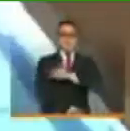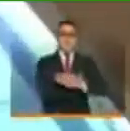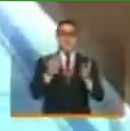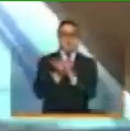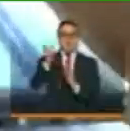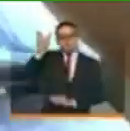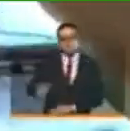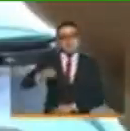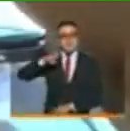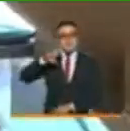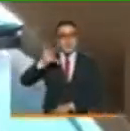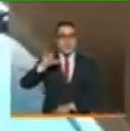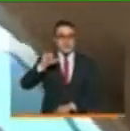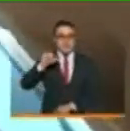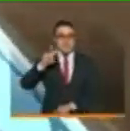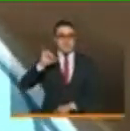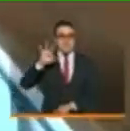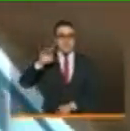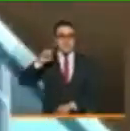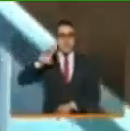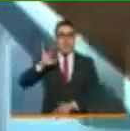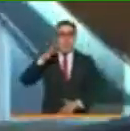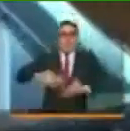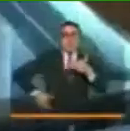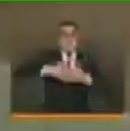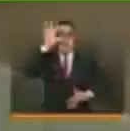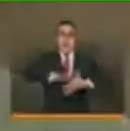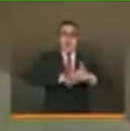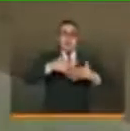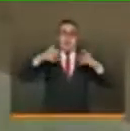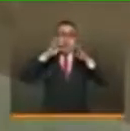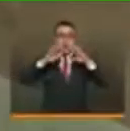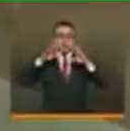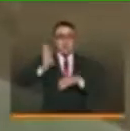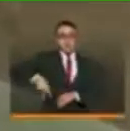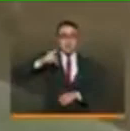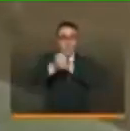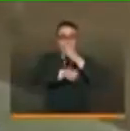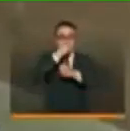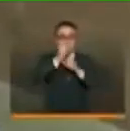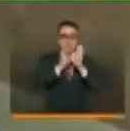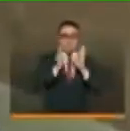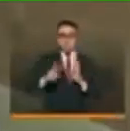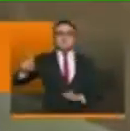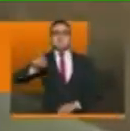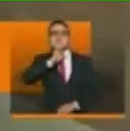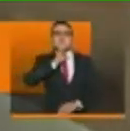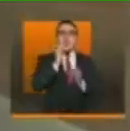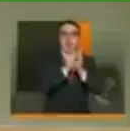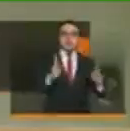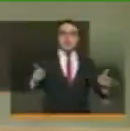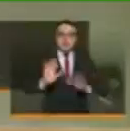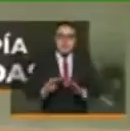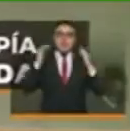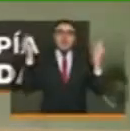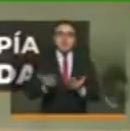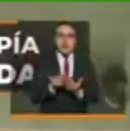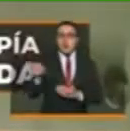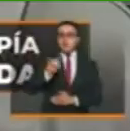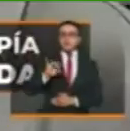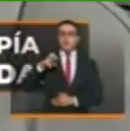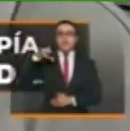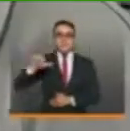Educación, María Victoria Angulo, acompañó la jornada de inicio del calendario escolar 2021 de los estudiantes de la institución educativa Supia